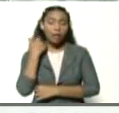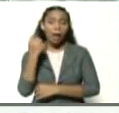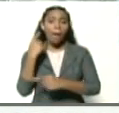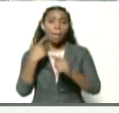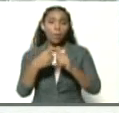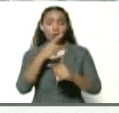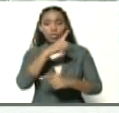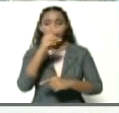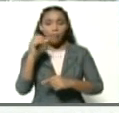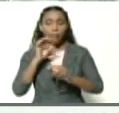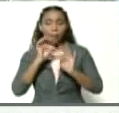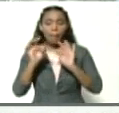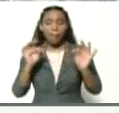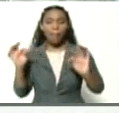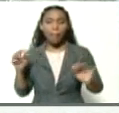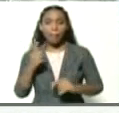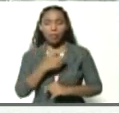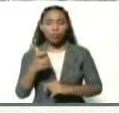habitantes en este momento.